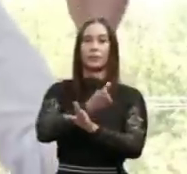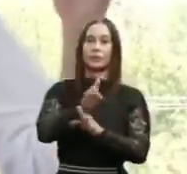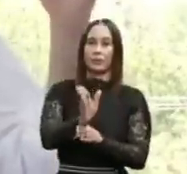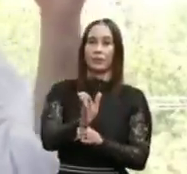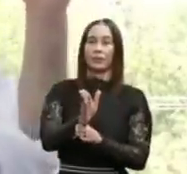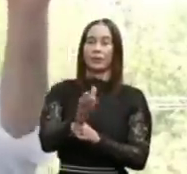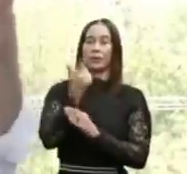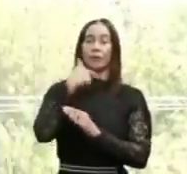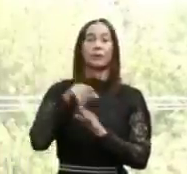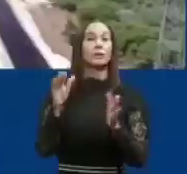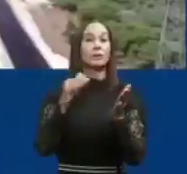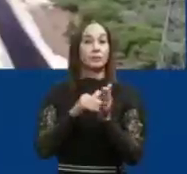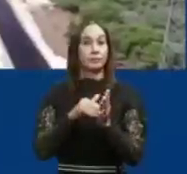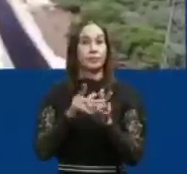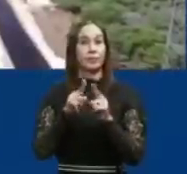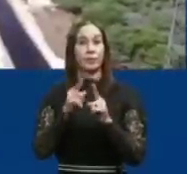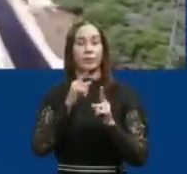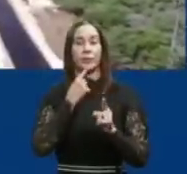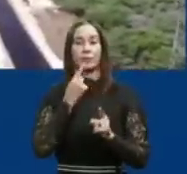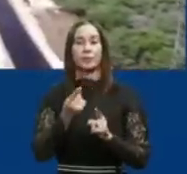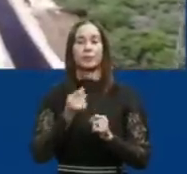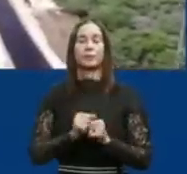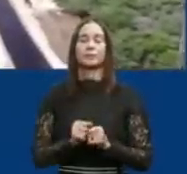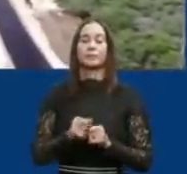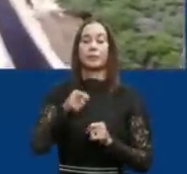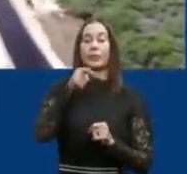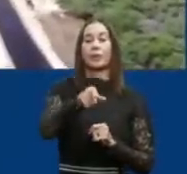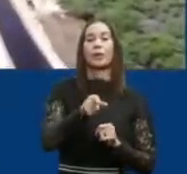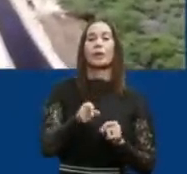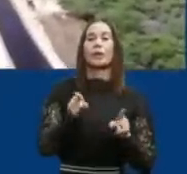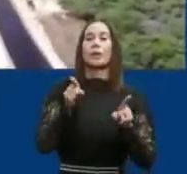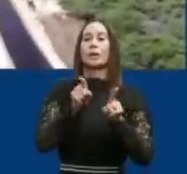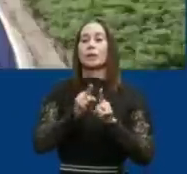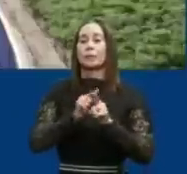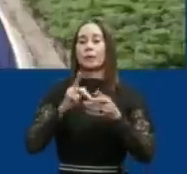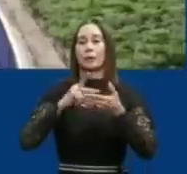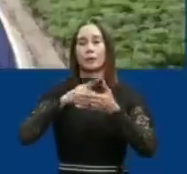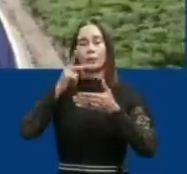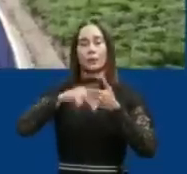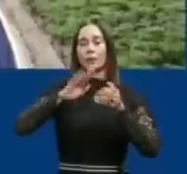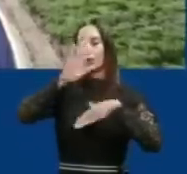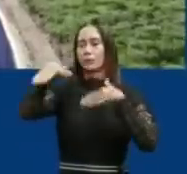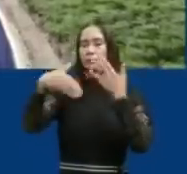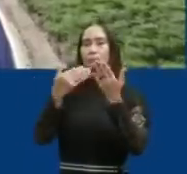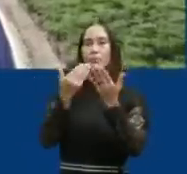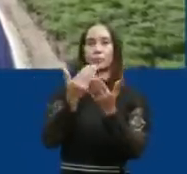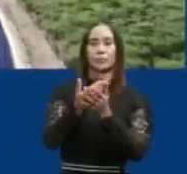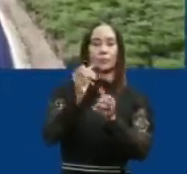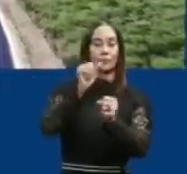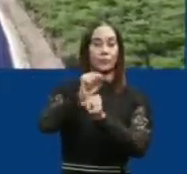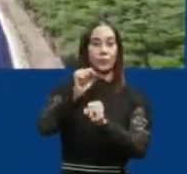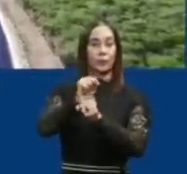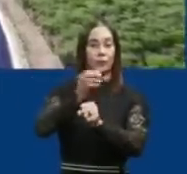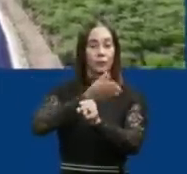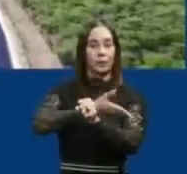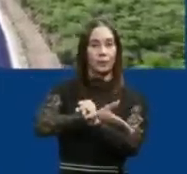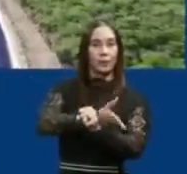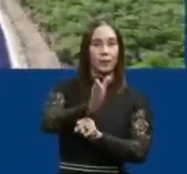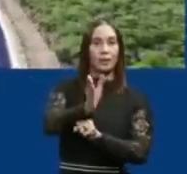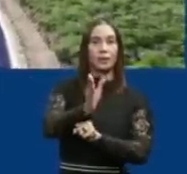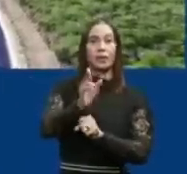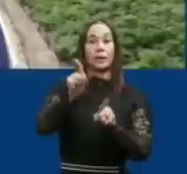Pero como se ha dicho también, es parte de todas las obras viales que van a